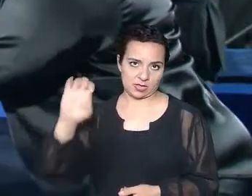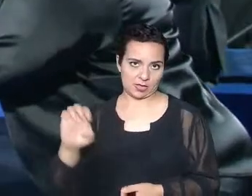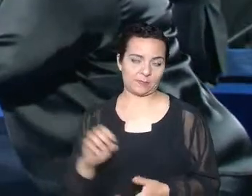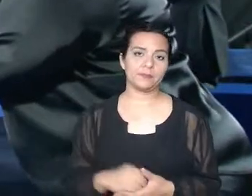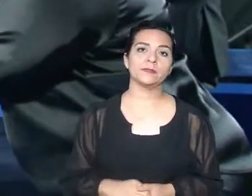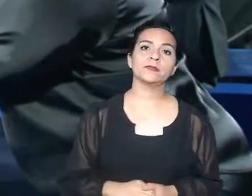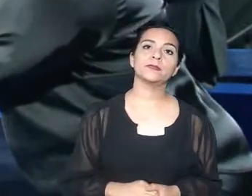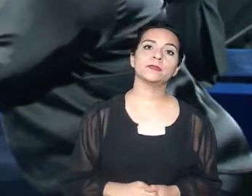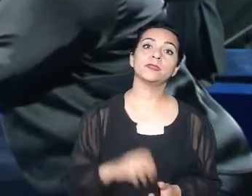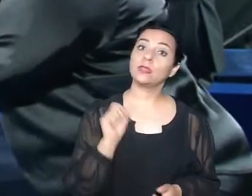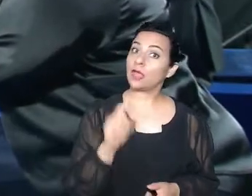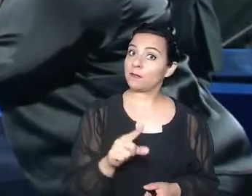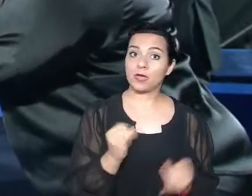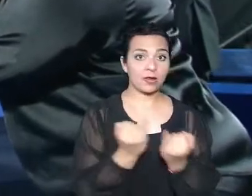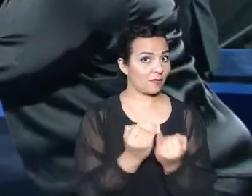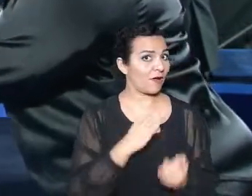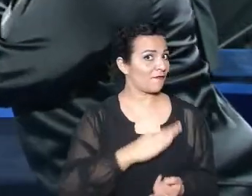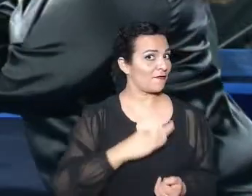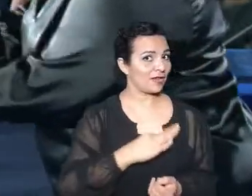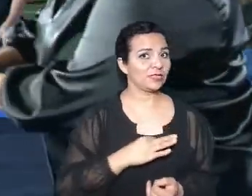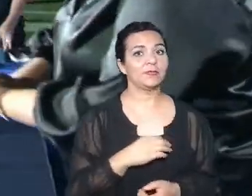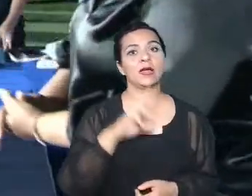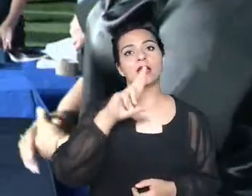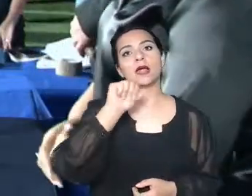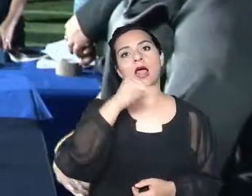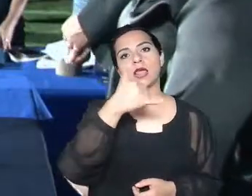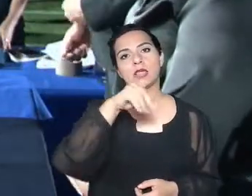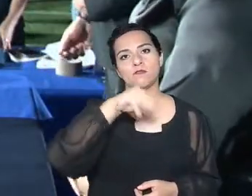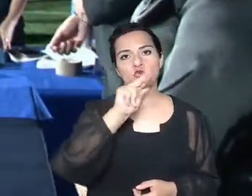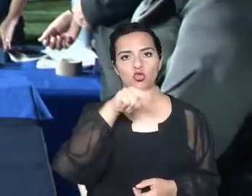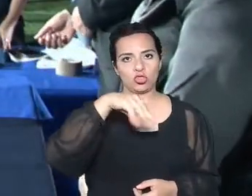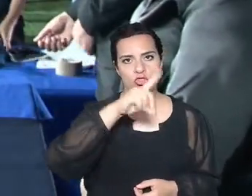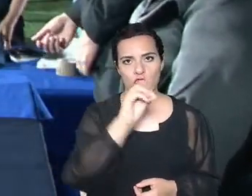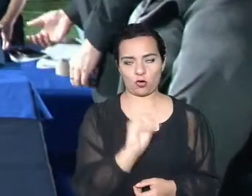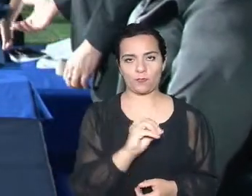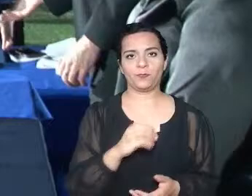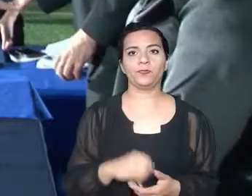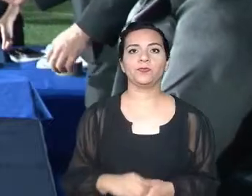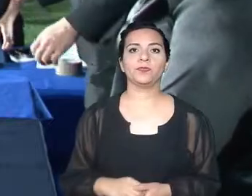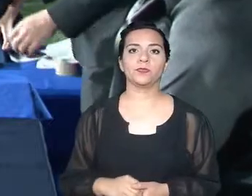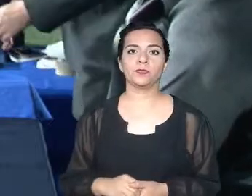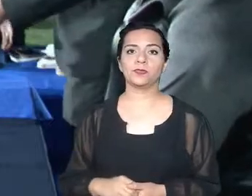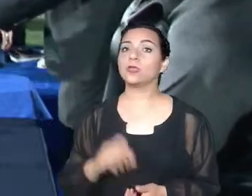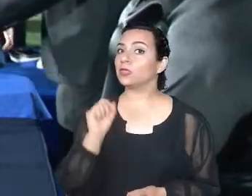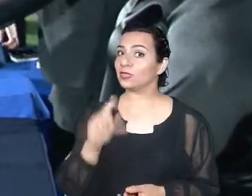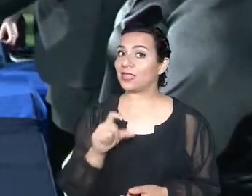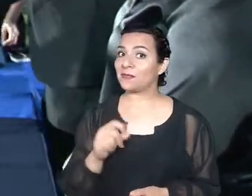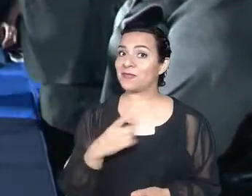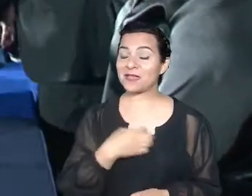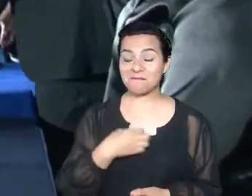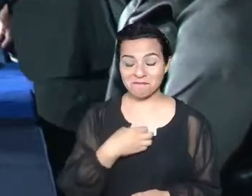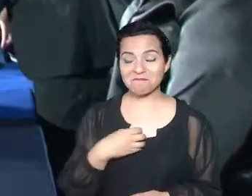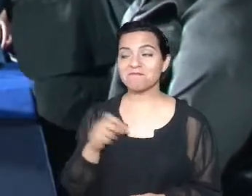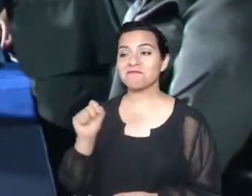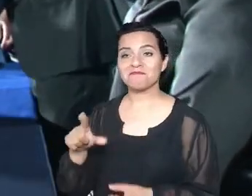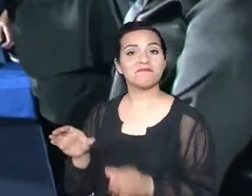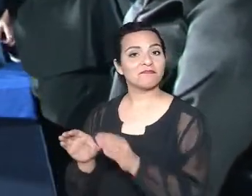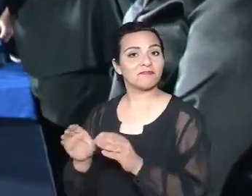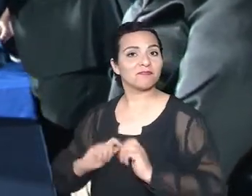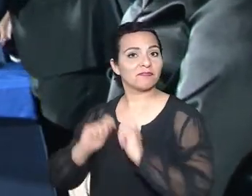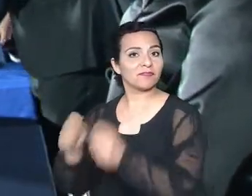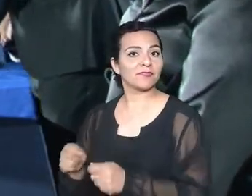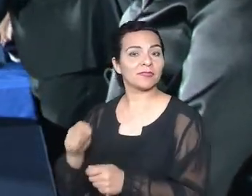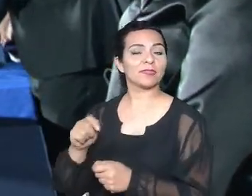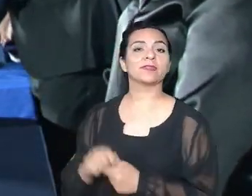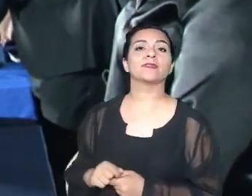Mungaray. Asimismo felicitamos a Raimundo Alejandro Palestino Villa. Con beneplácito recibe también su reconocimiento